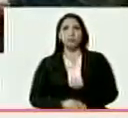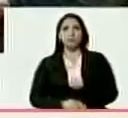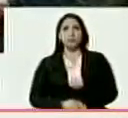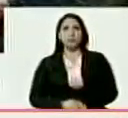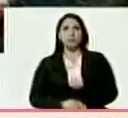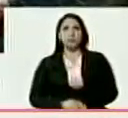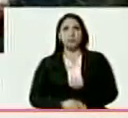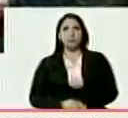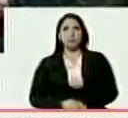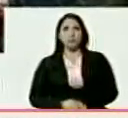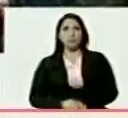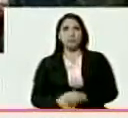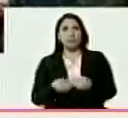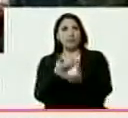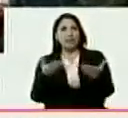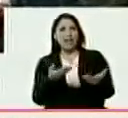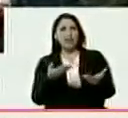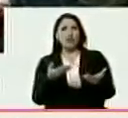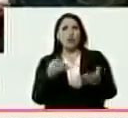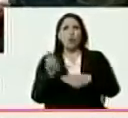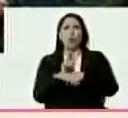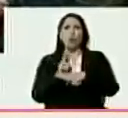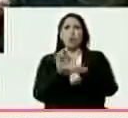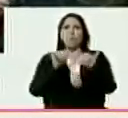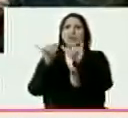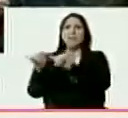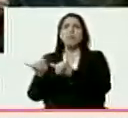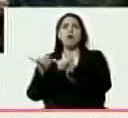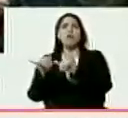89. Ellos utilizan los mismos métodos. Hoy